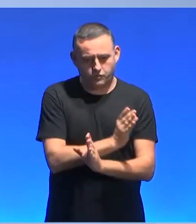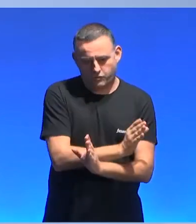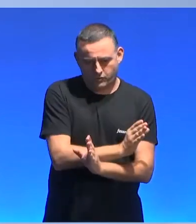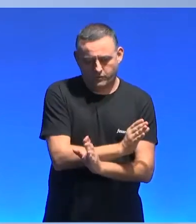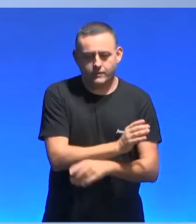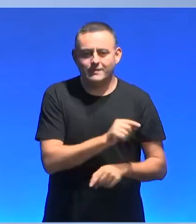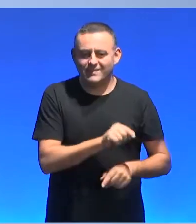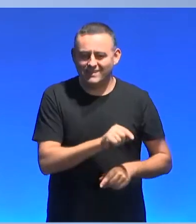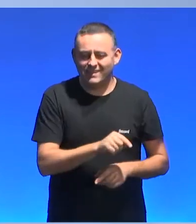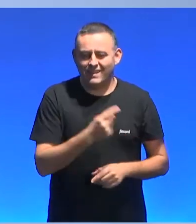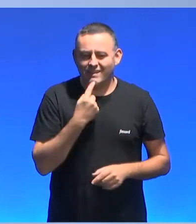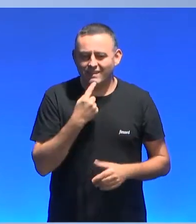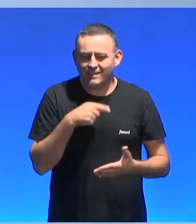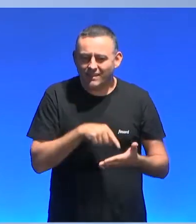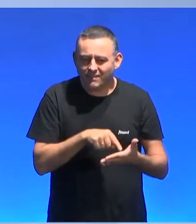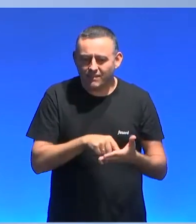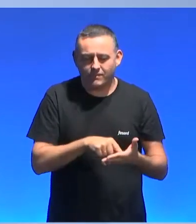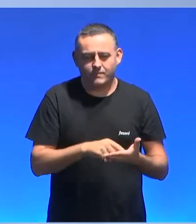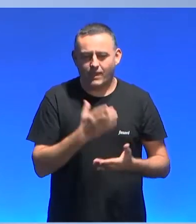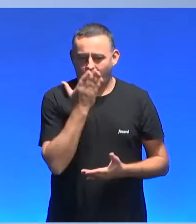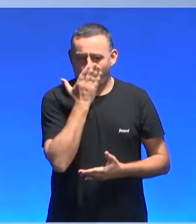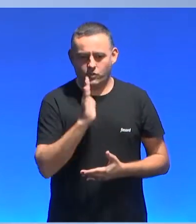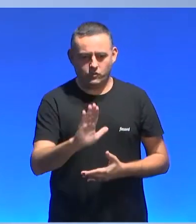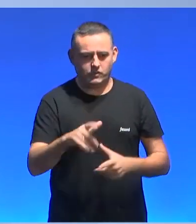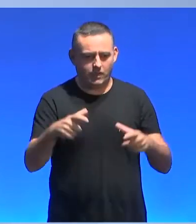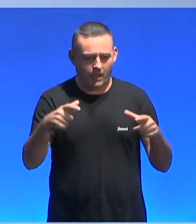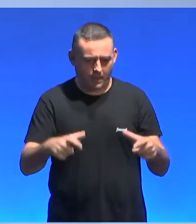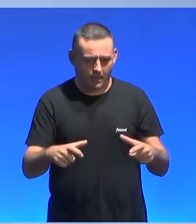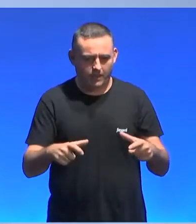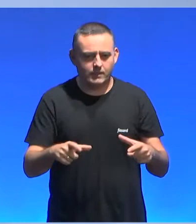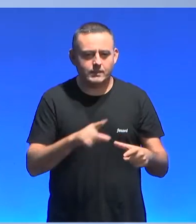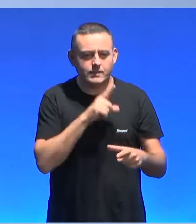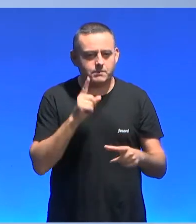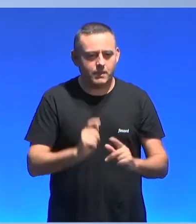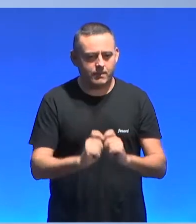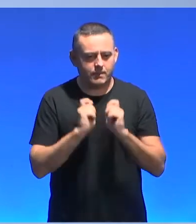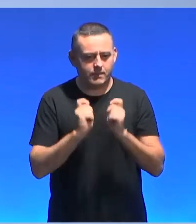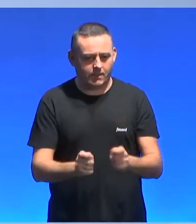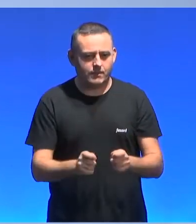se lee, Jerusalén será llamada ciudad fiel.